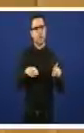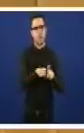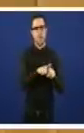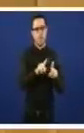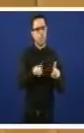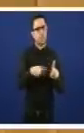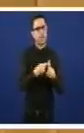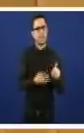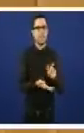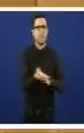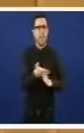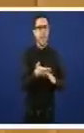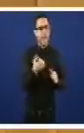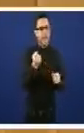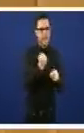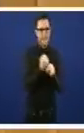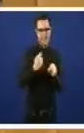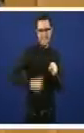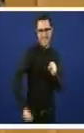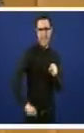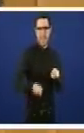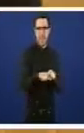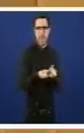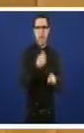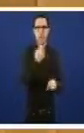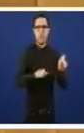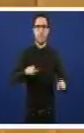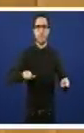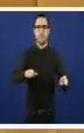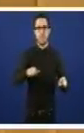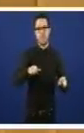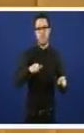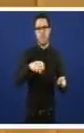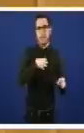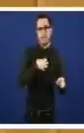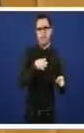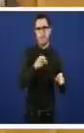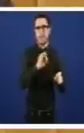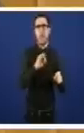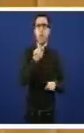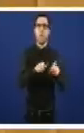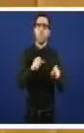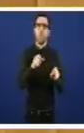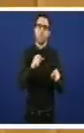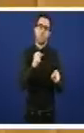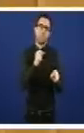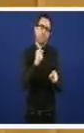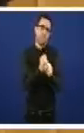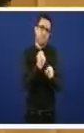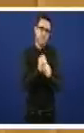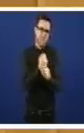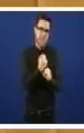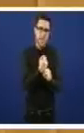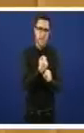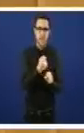reducindo o salario a interínose personal laboral. Todo iso está en esta norma que pretendemos modificar